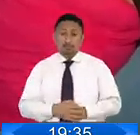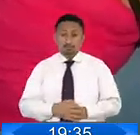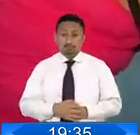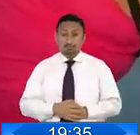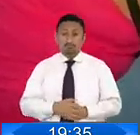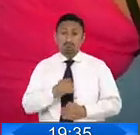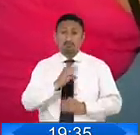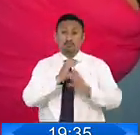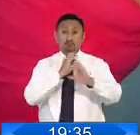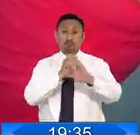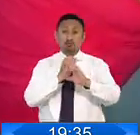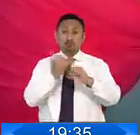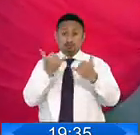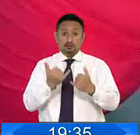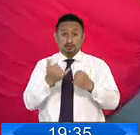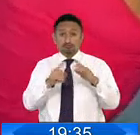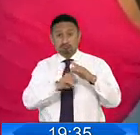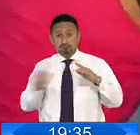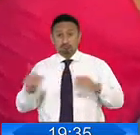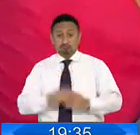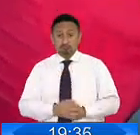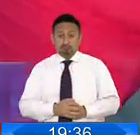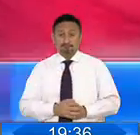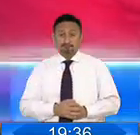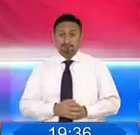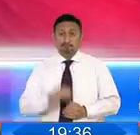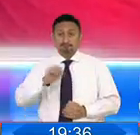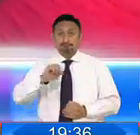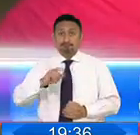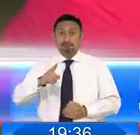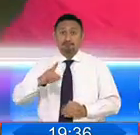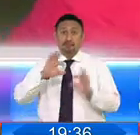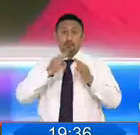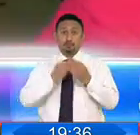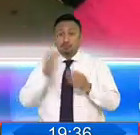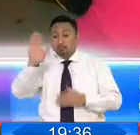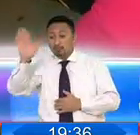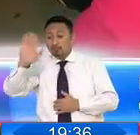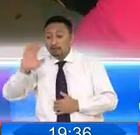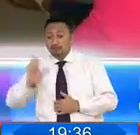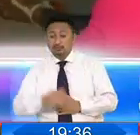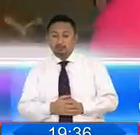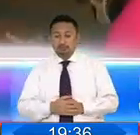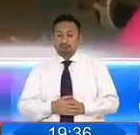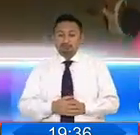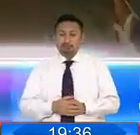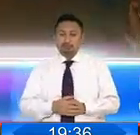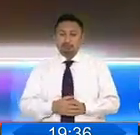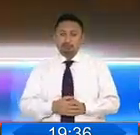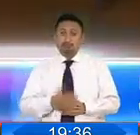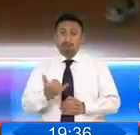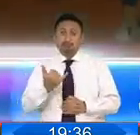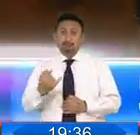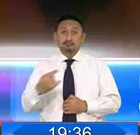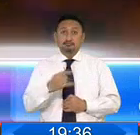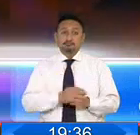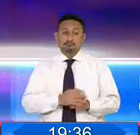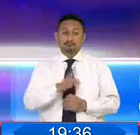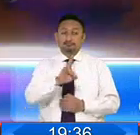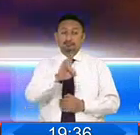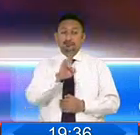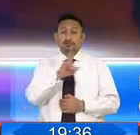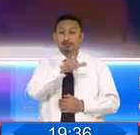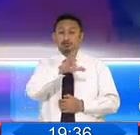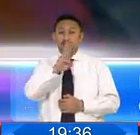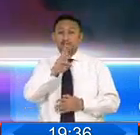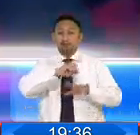los micros que salían en ese momento y trataron de saludar a su ser querido. Son en ese momento las 19 horas con